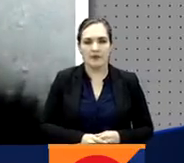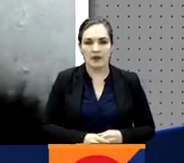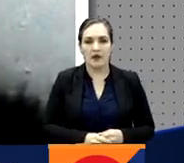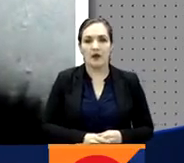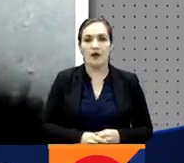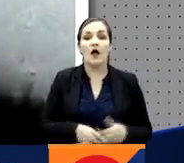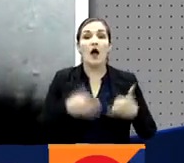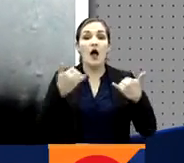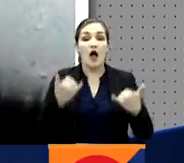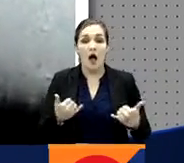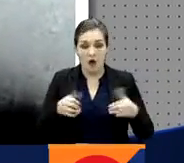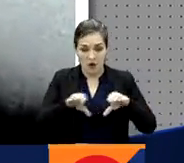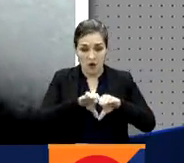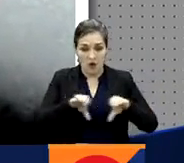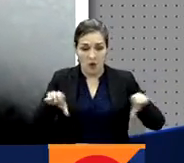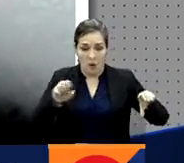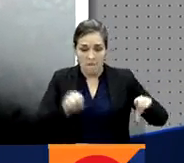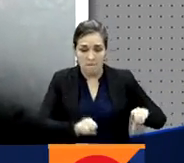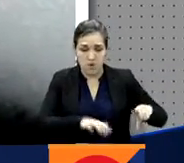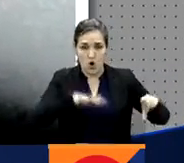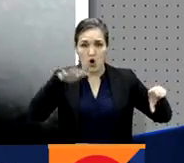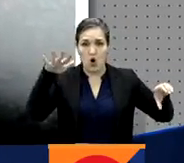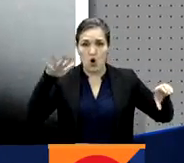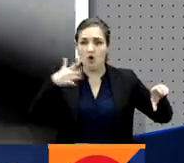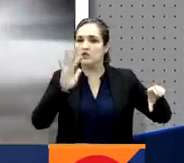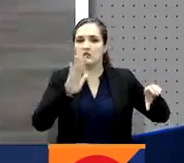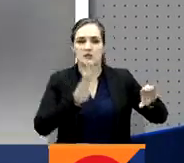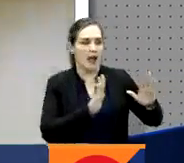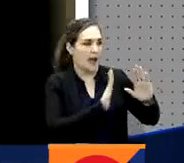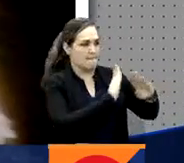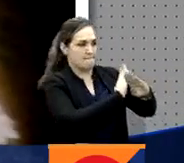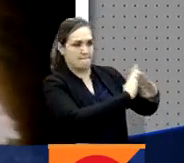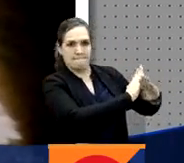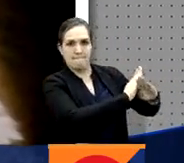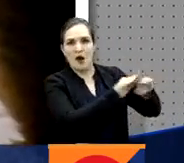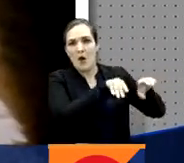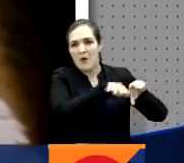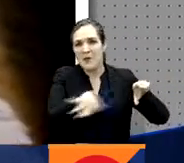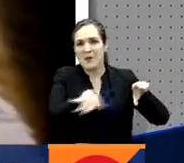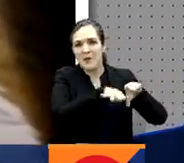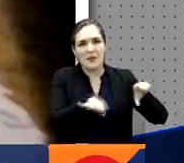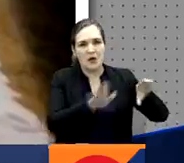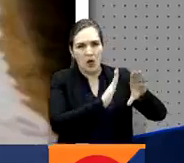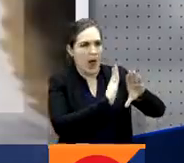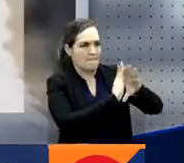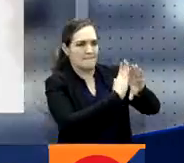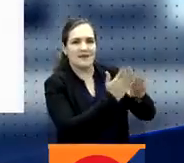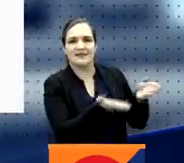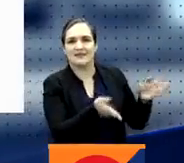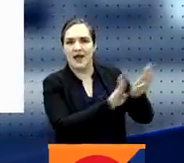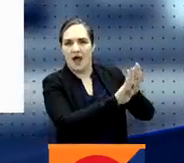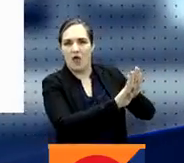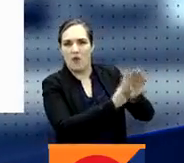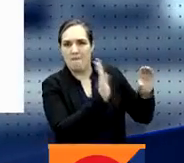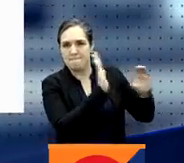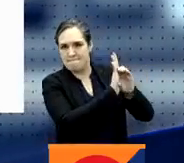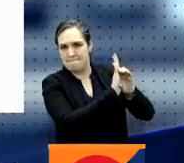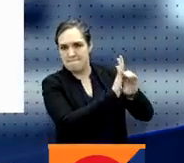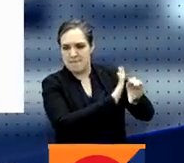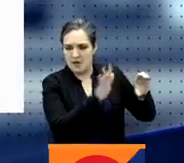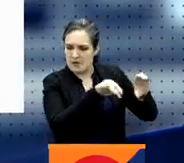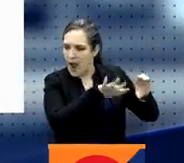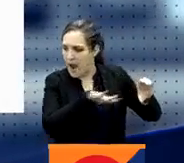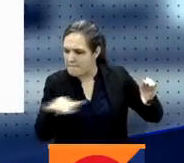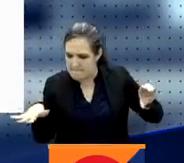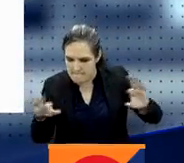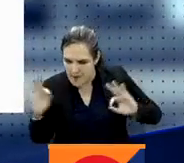manera preventiva se dejó de generar bombeo para evitar que se afectara esta zona. Se tuvo información de